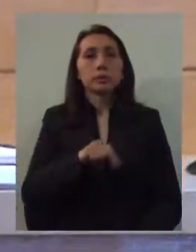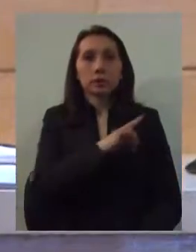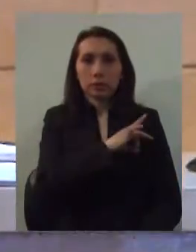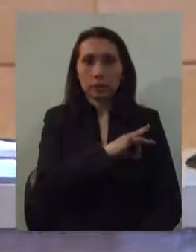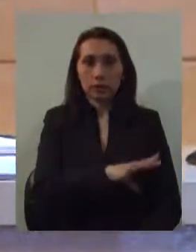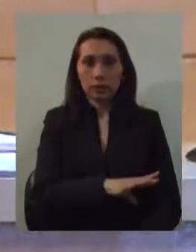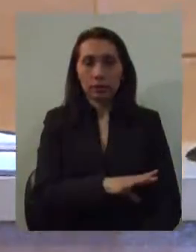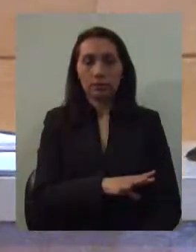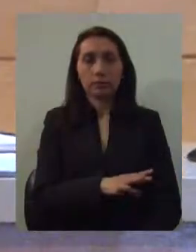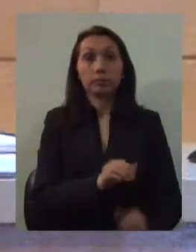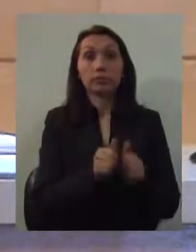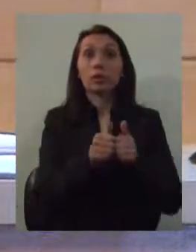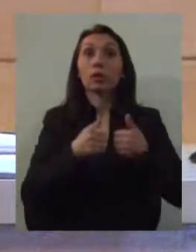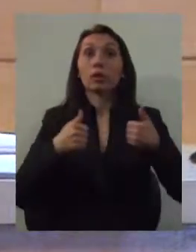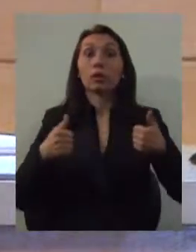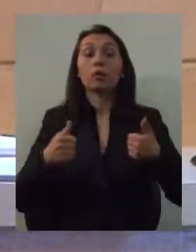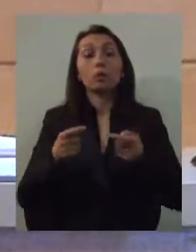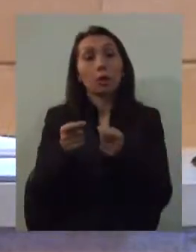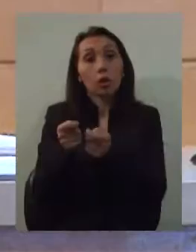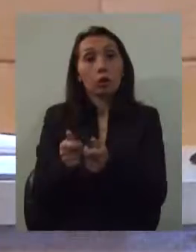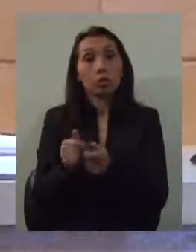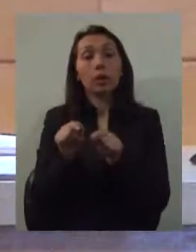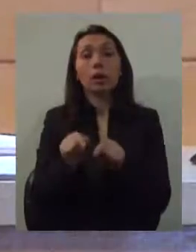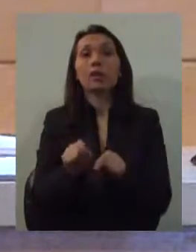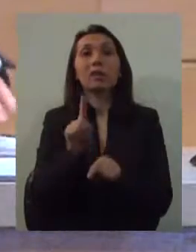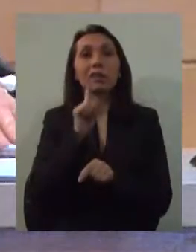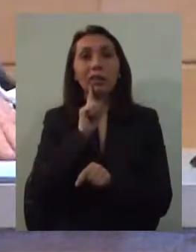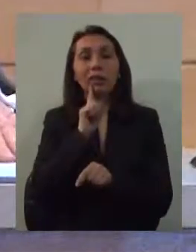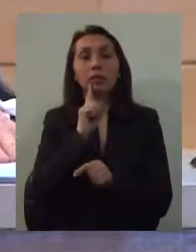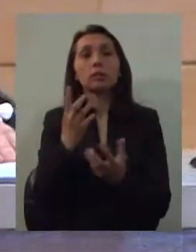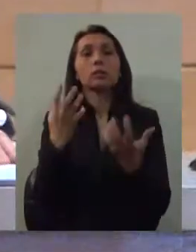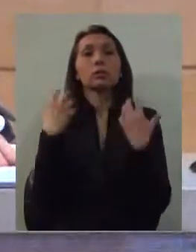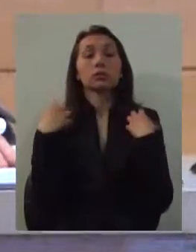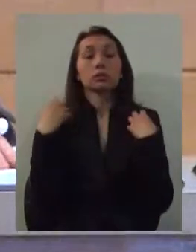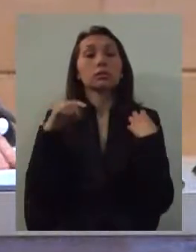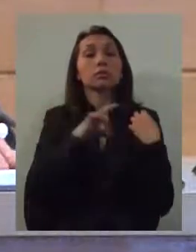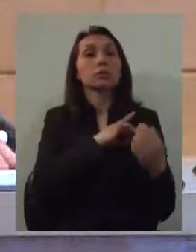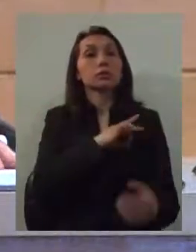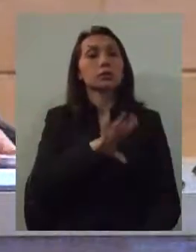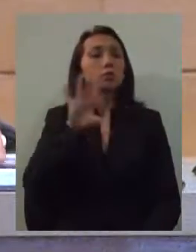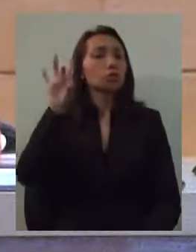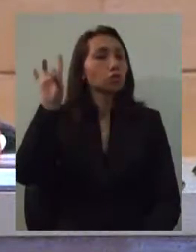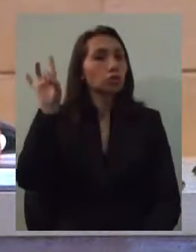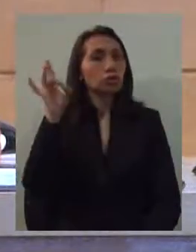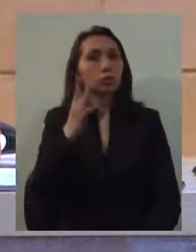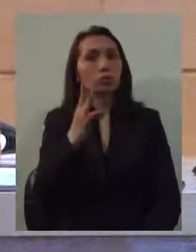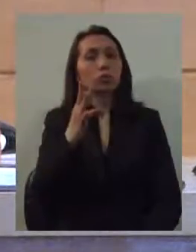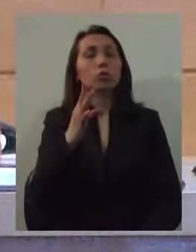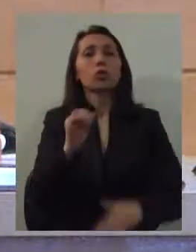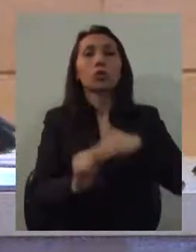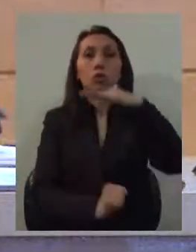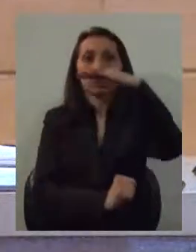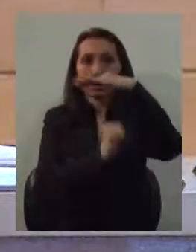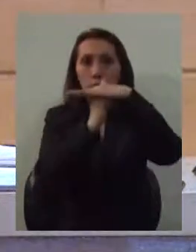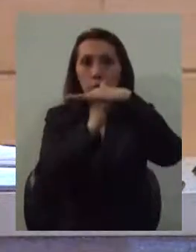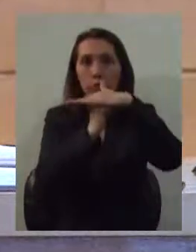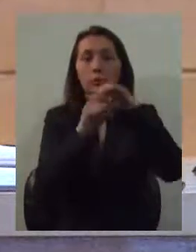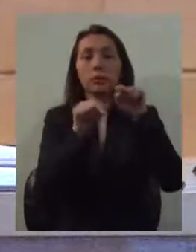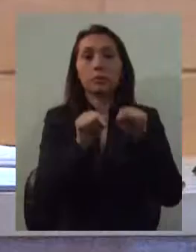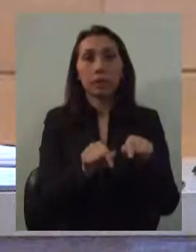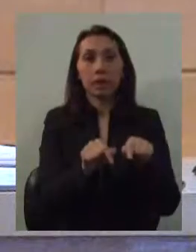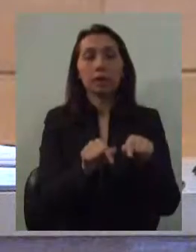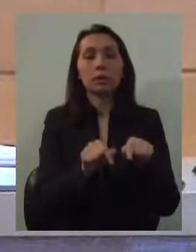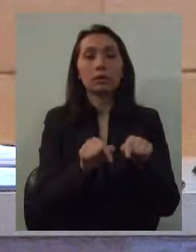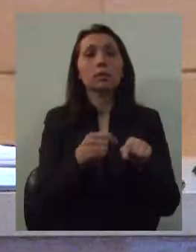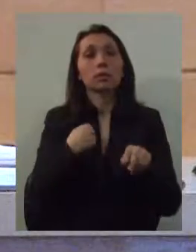chileno. La autoridad competente para estos efectos es, en nuestro país, exclusivamente la Corte Suprema. Y es lo